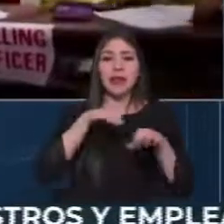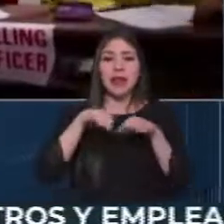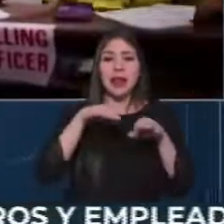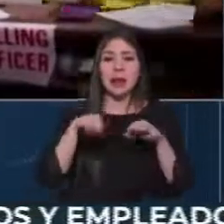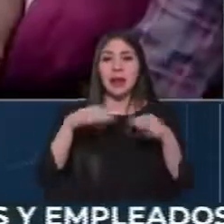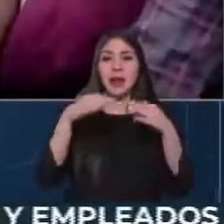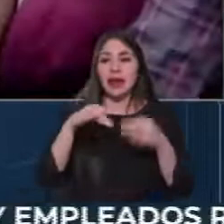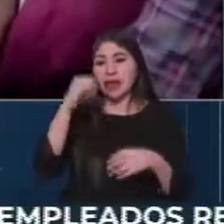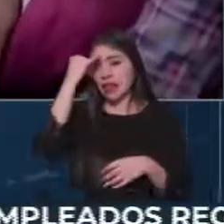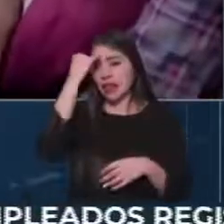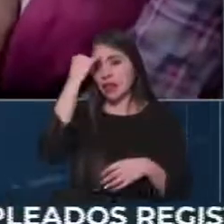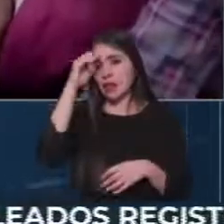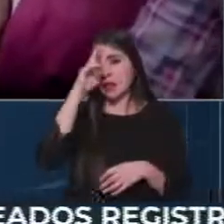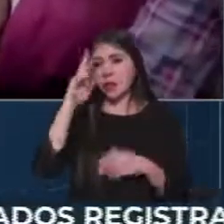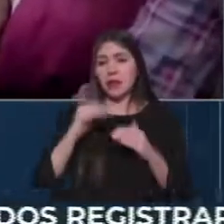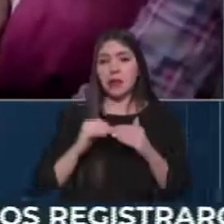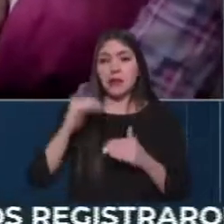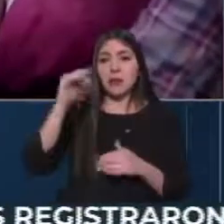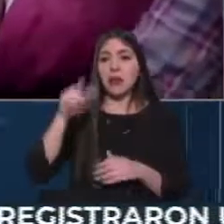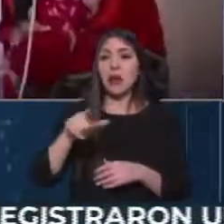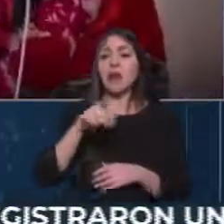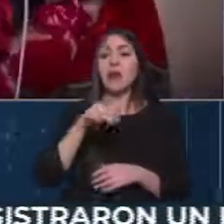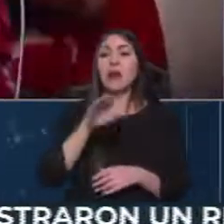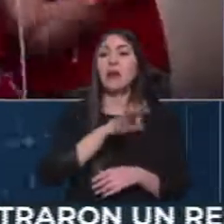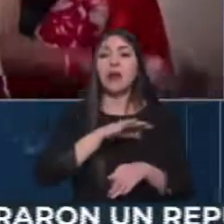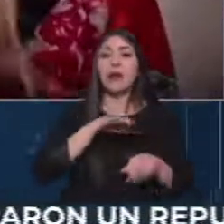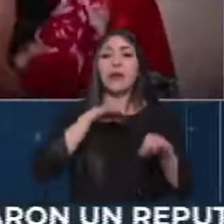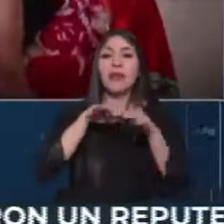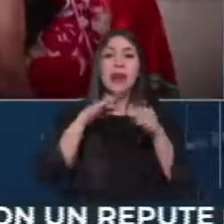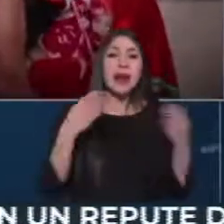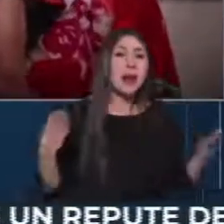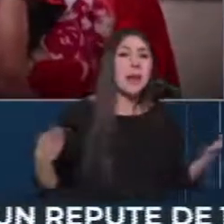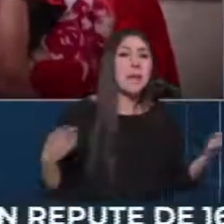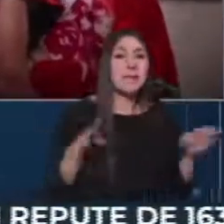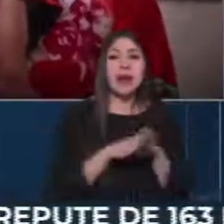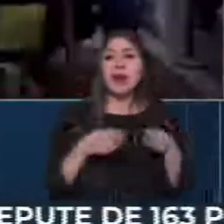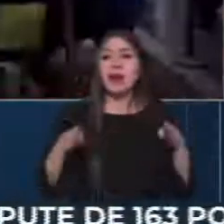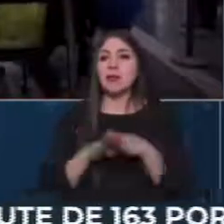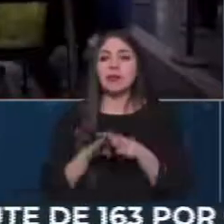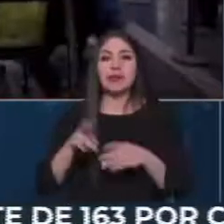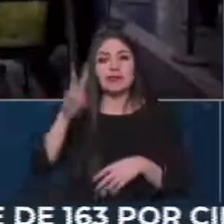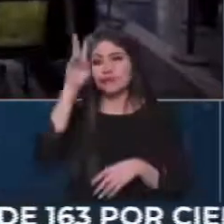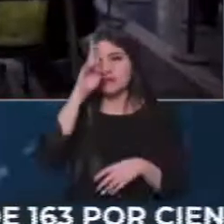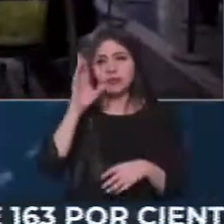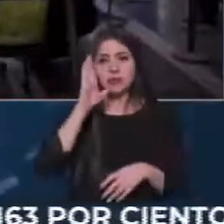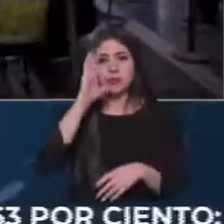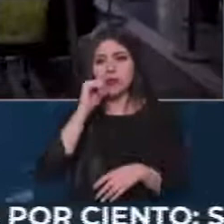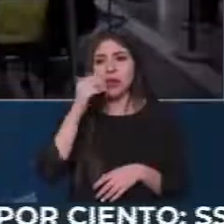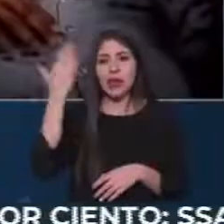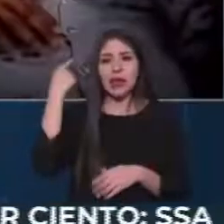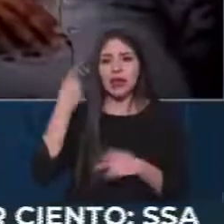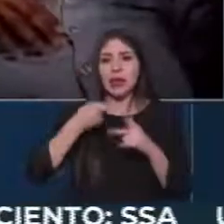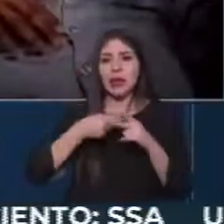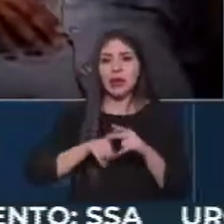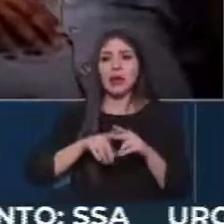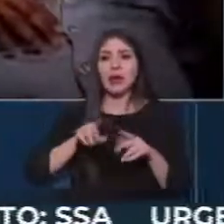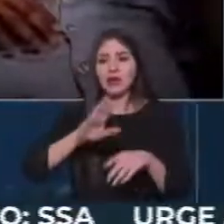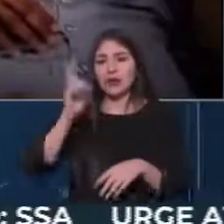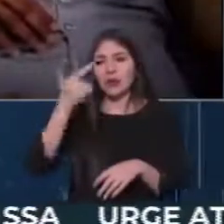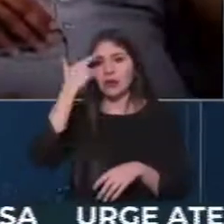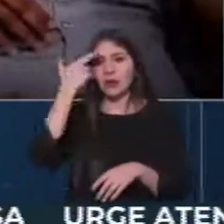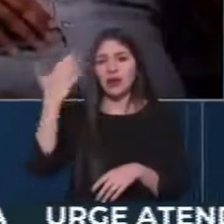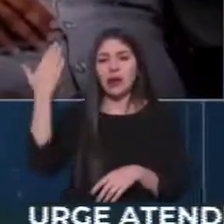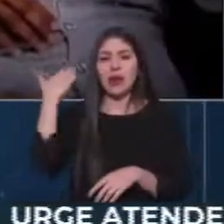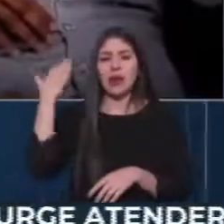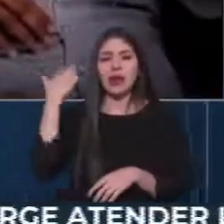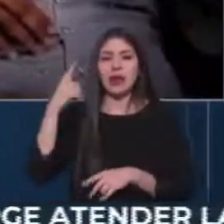ya no se pueden dar el lujo de hacer un cierre total como lo intentaron hacer en un inicio, ¿no? Me imagino que recordaremos aquellas escenas de que hasta